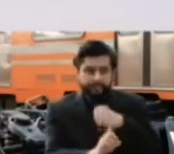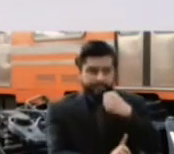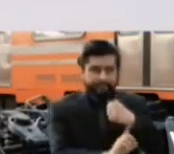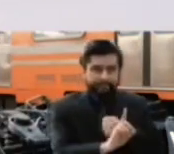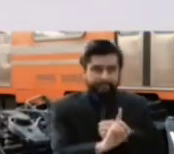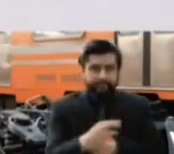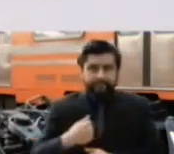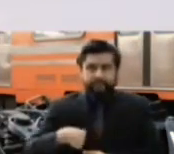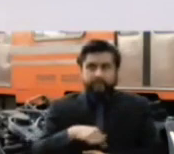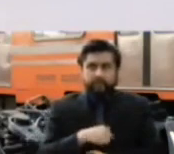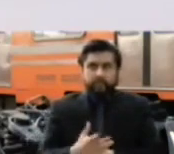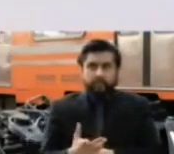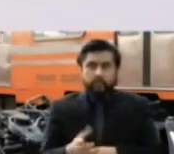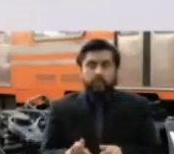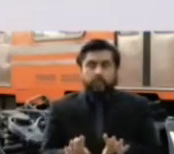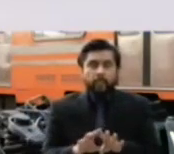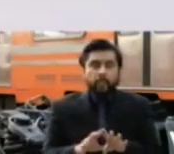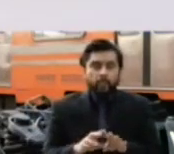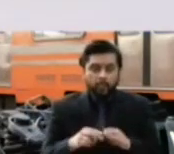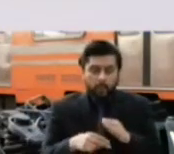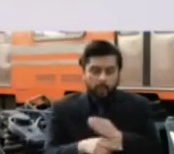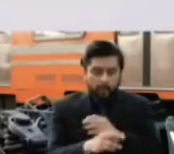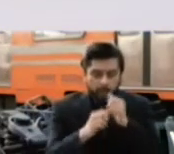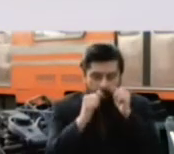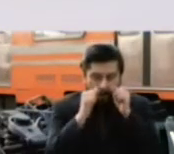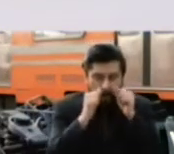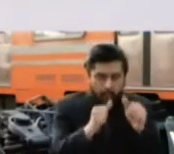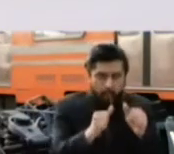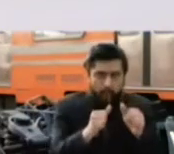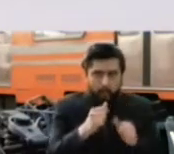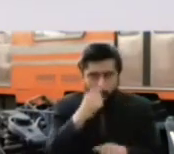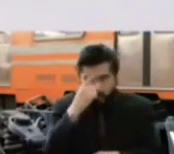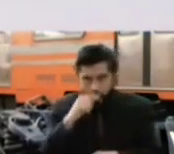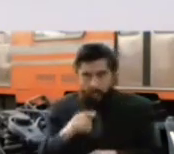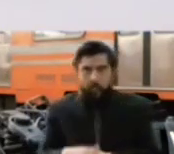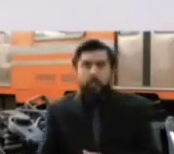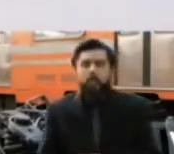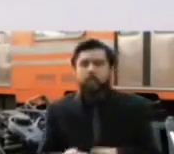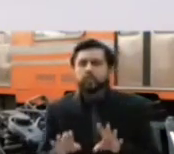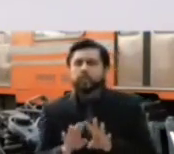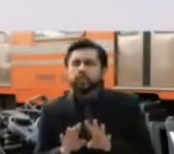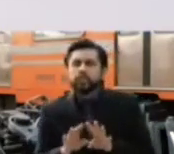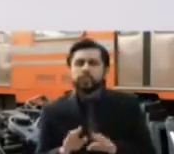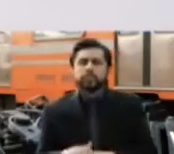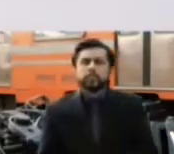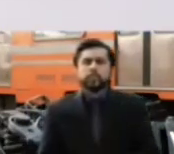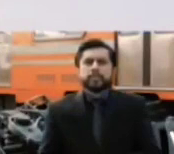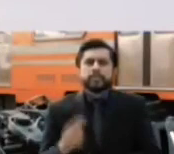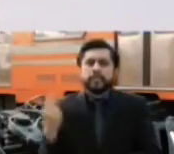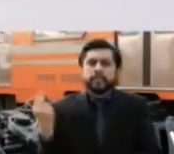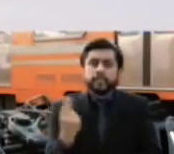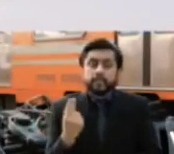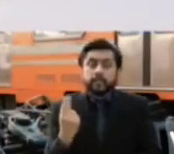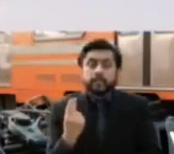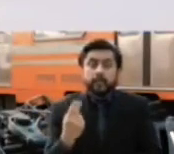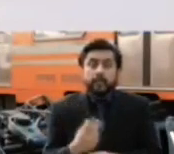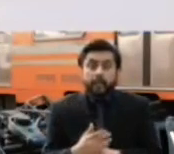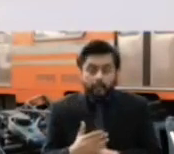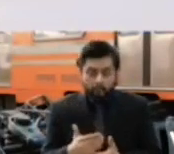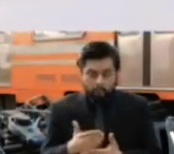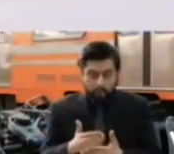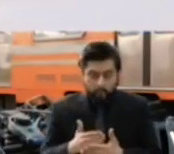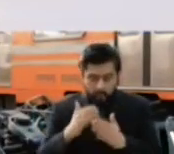solamente teníamos que sacar al metro de manera emergente a funcionar, sino que además teníamos que